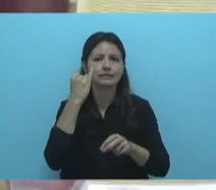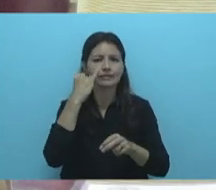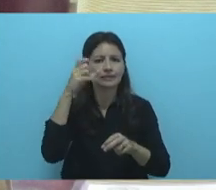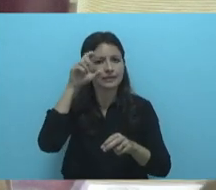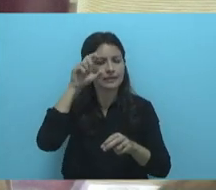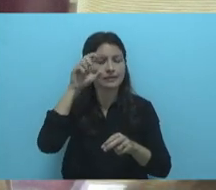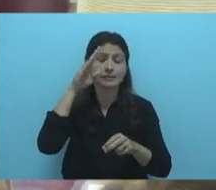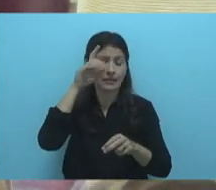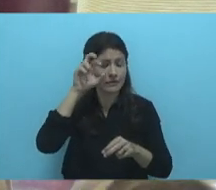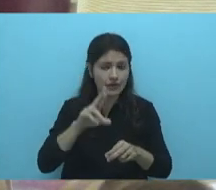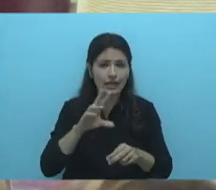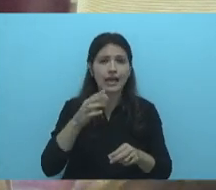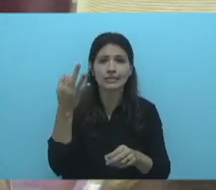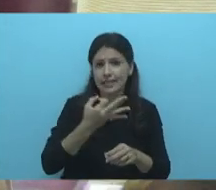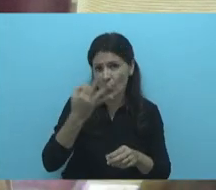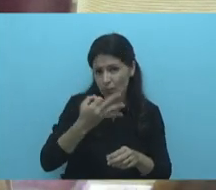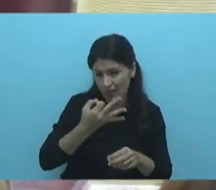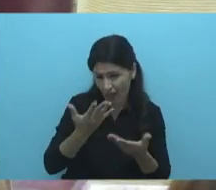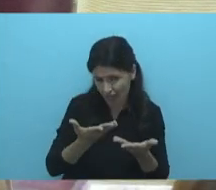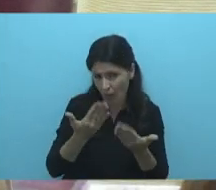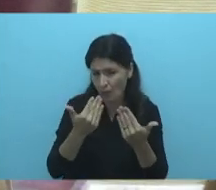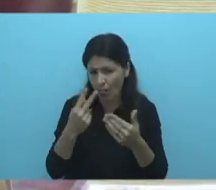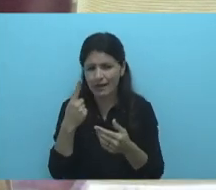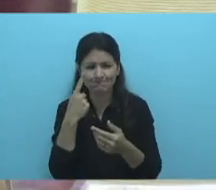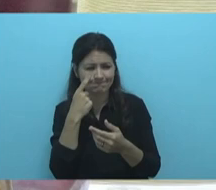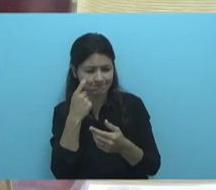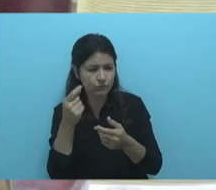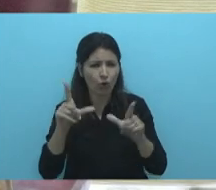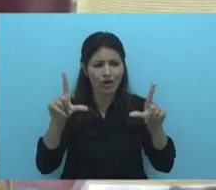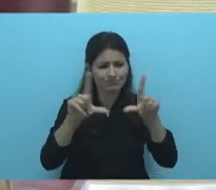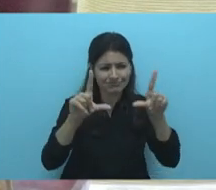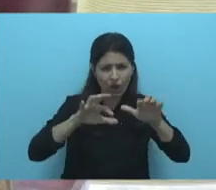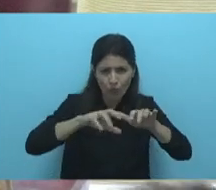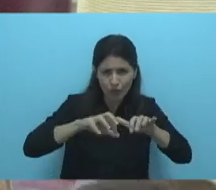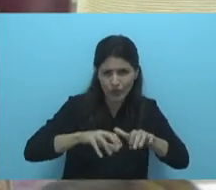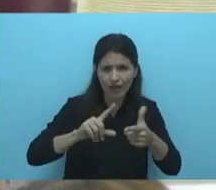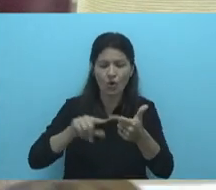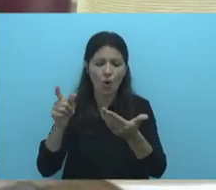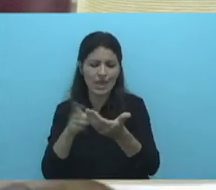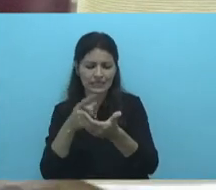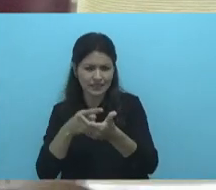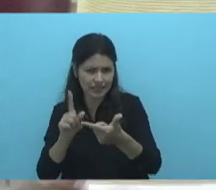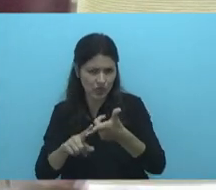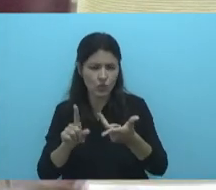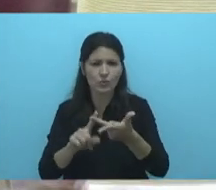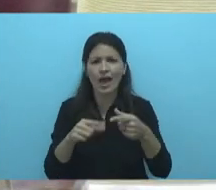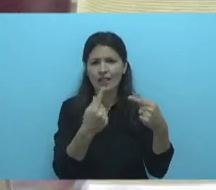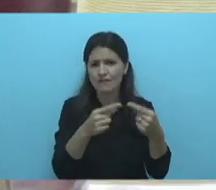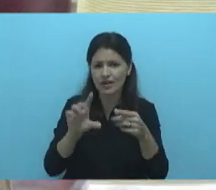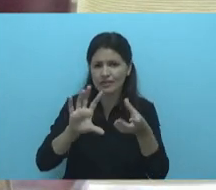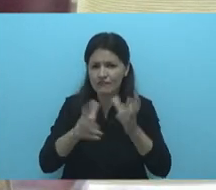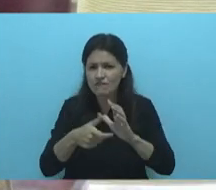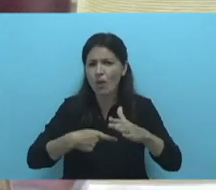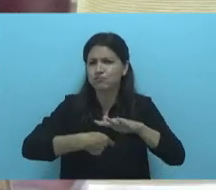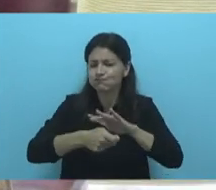distintos poderes que integran el Estado provincial. De hecho, ya hay jurisdicciones que